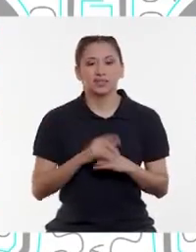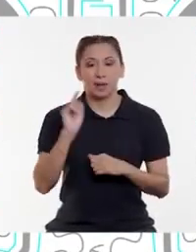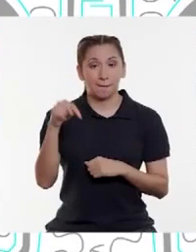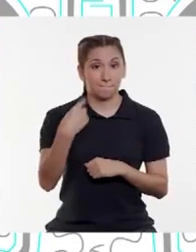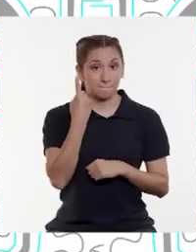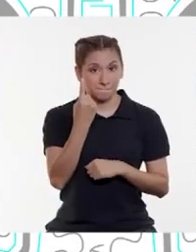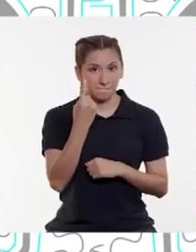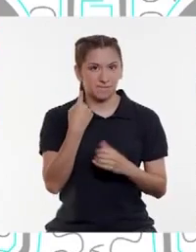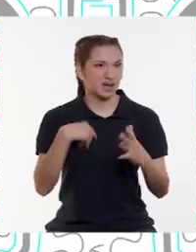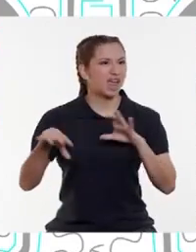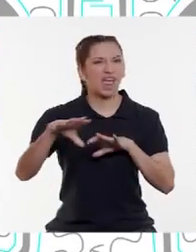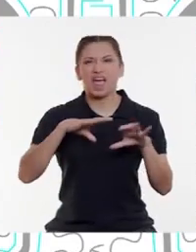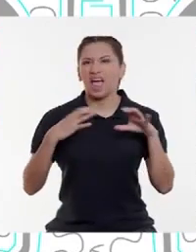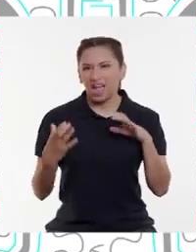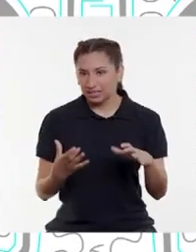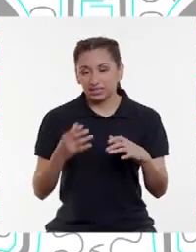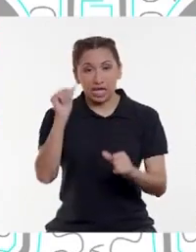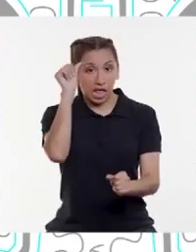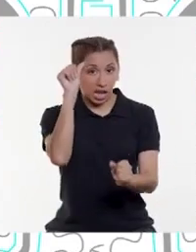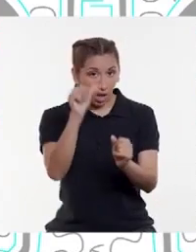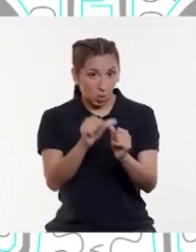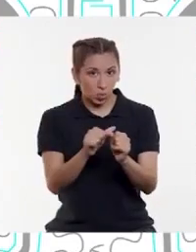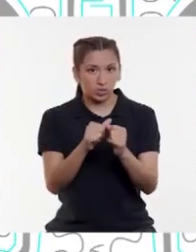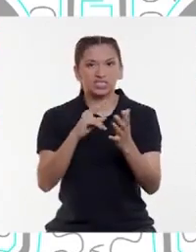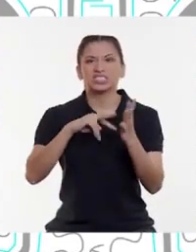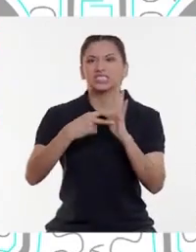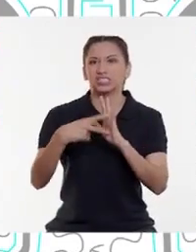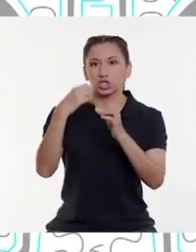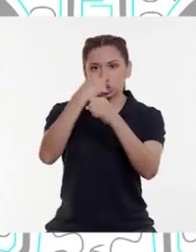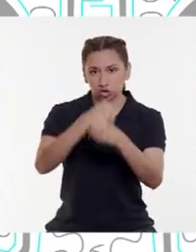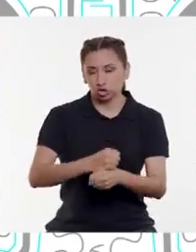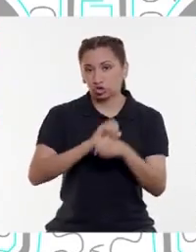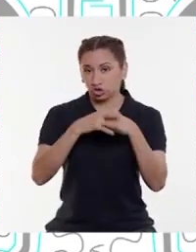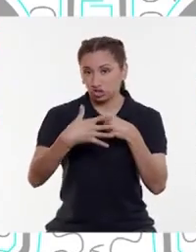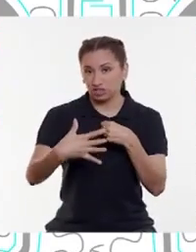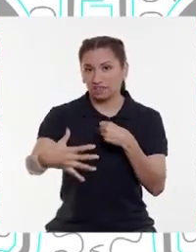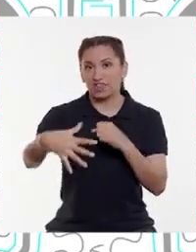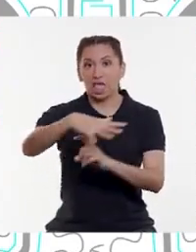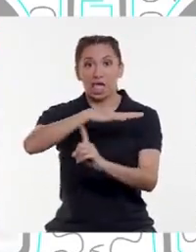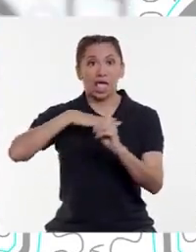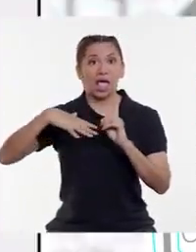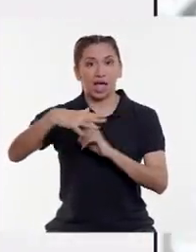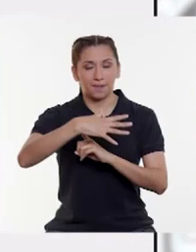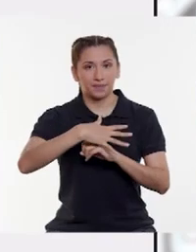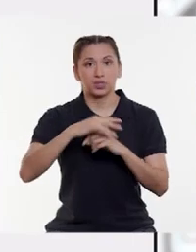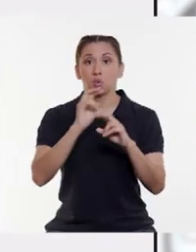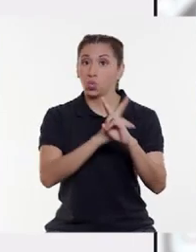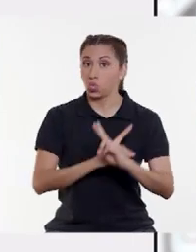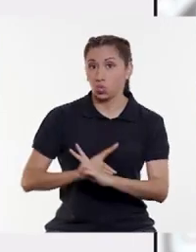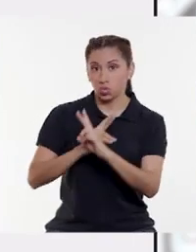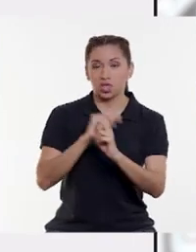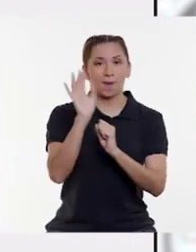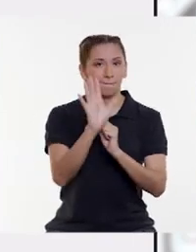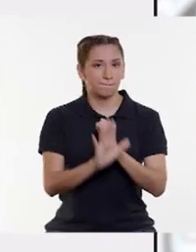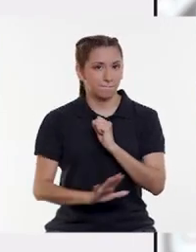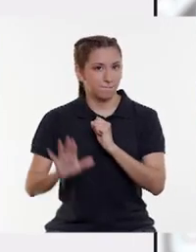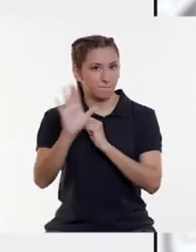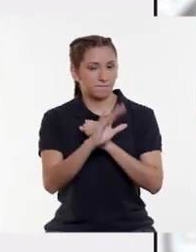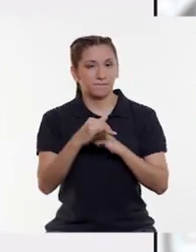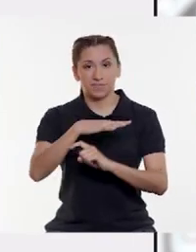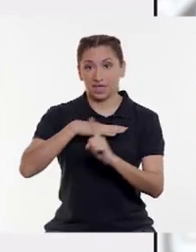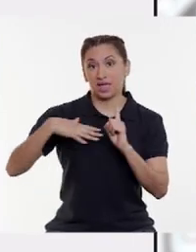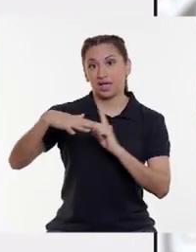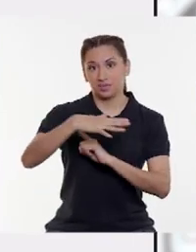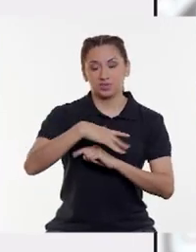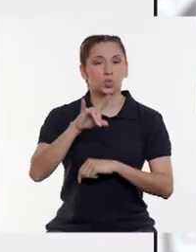Lo primero que hicimos fue recordar qué es la sostenibilidad ambiental, conservar y proteger